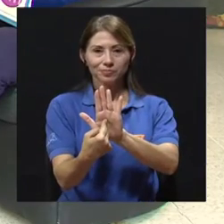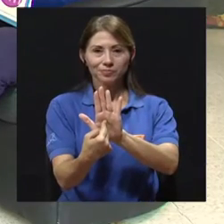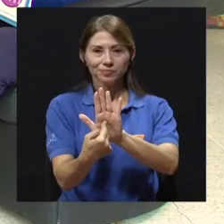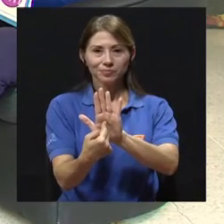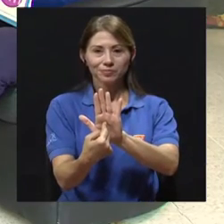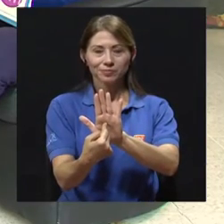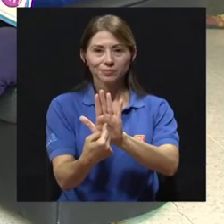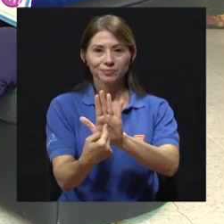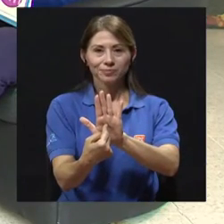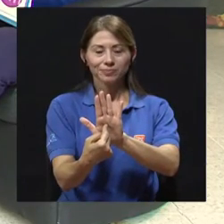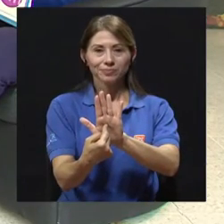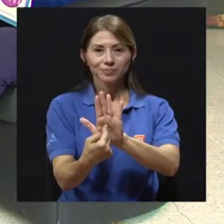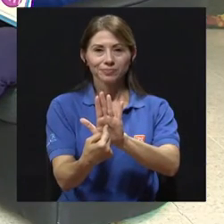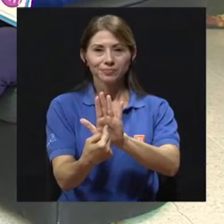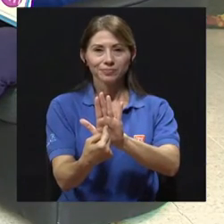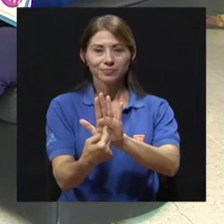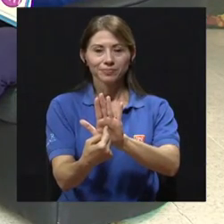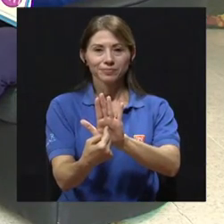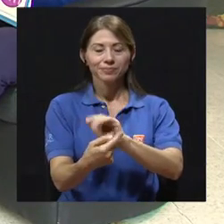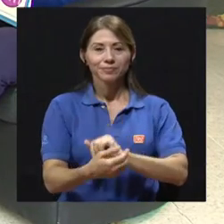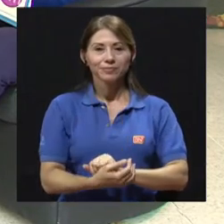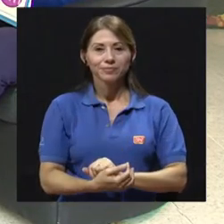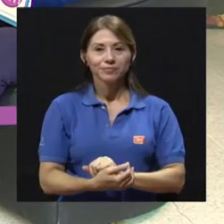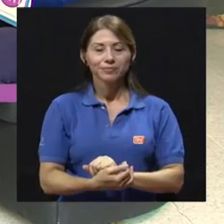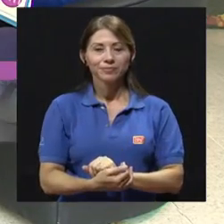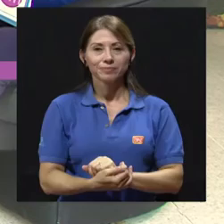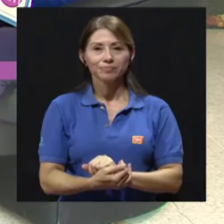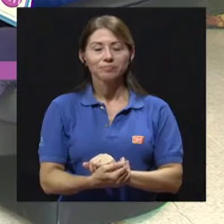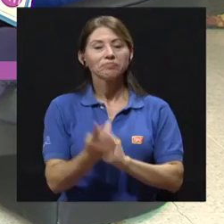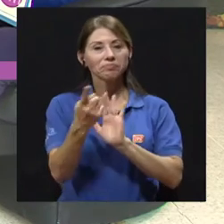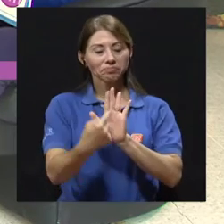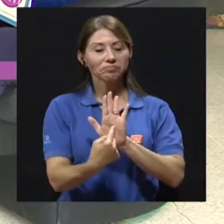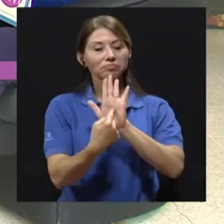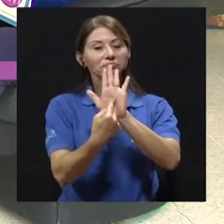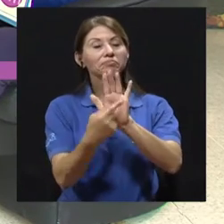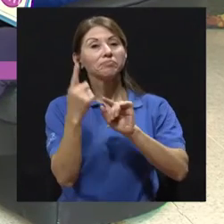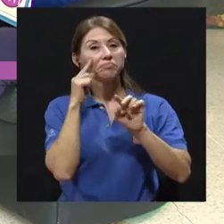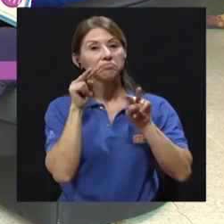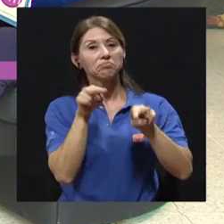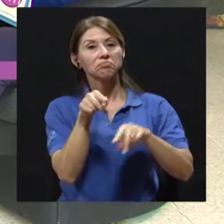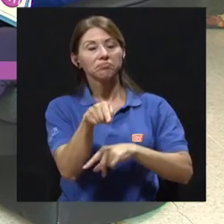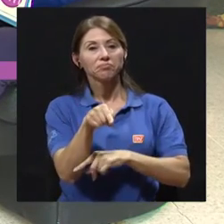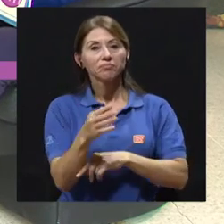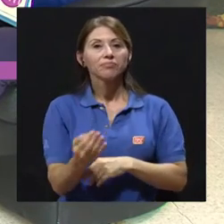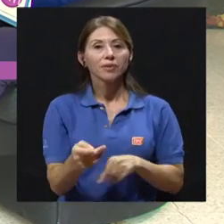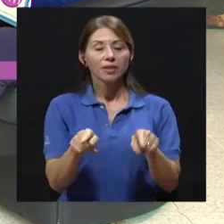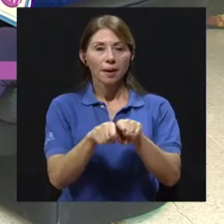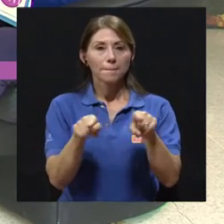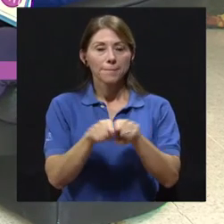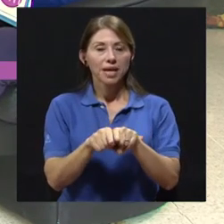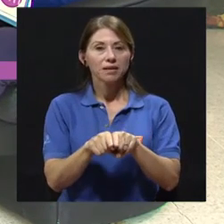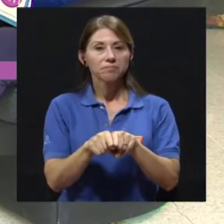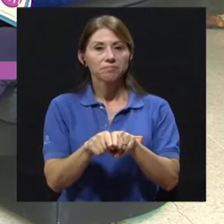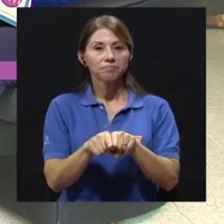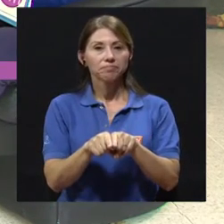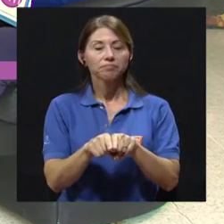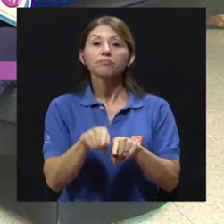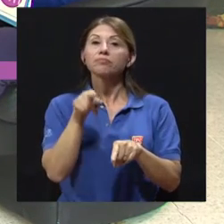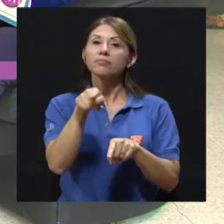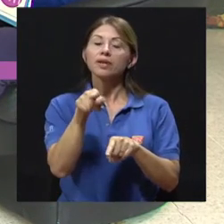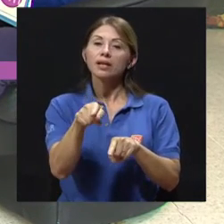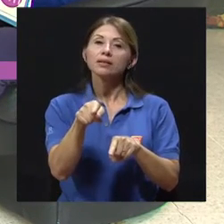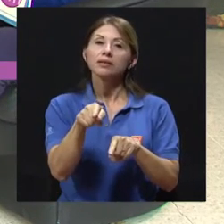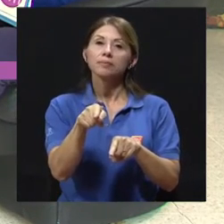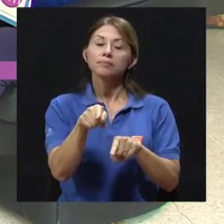me lo presta sí, para ayudar. Gracias, gracias. Muchas gracias. Ese que tenemos acá también